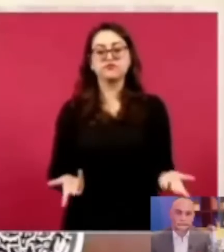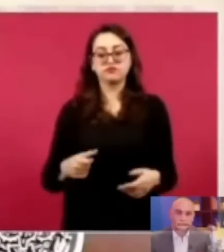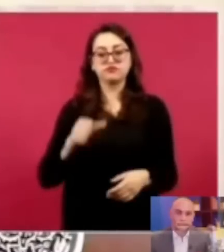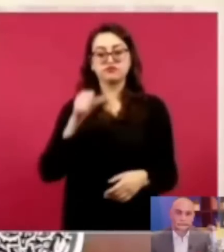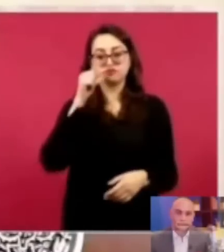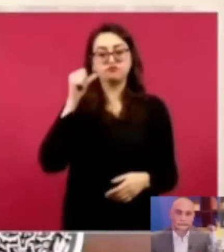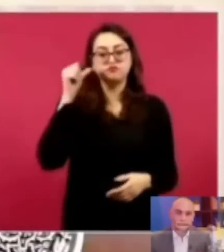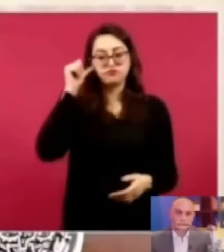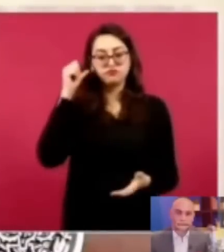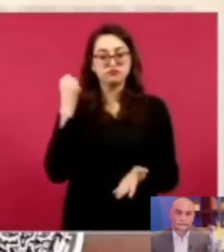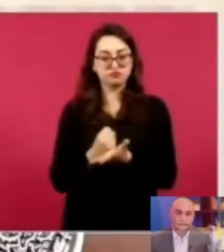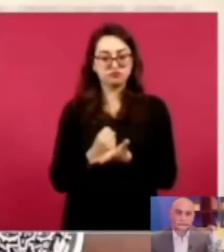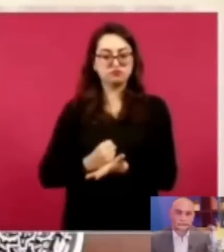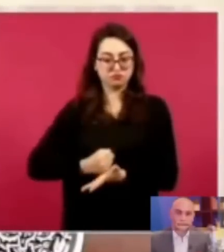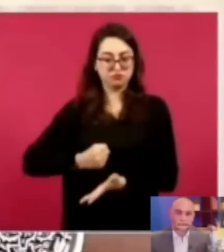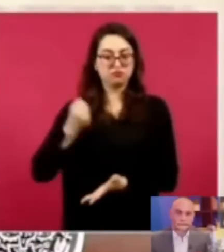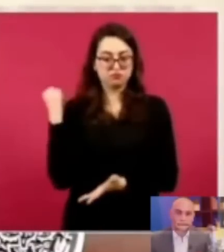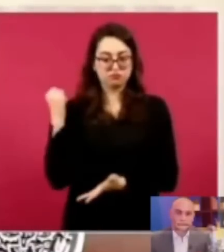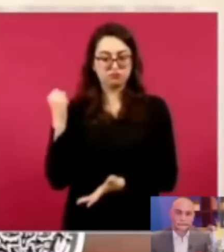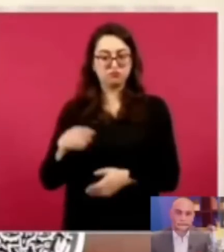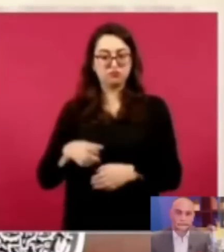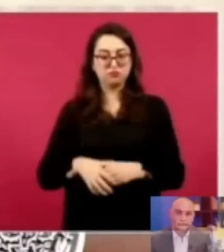que se hizo ayer